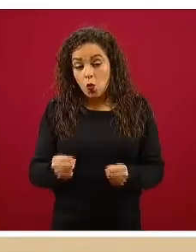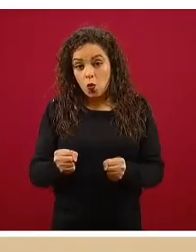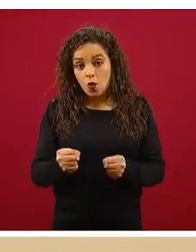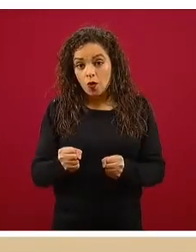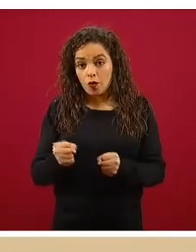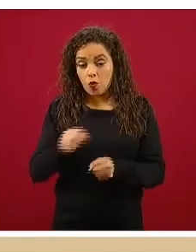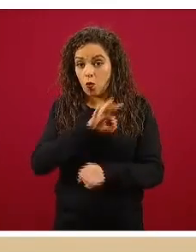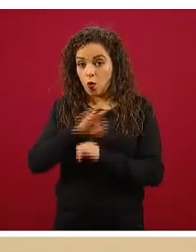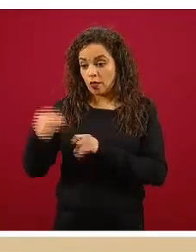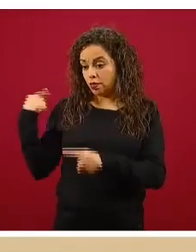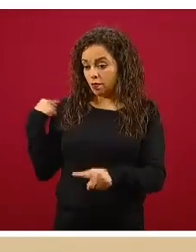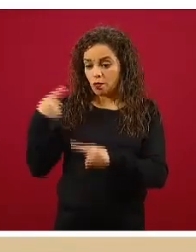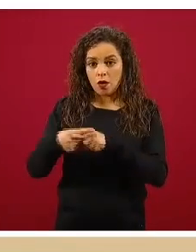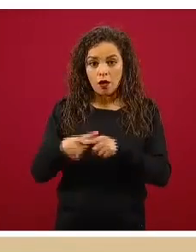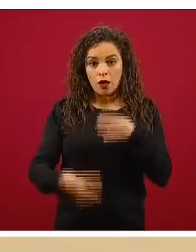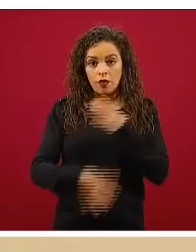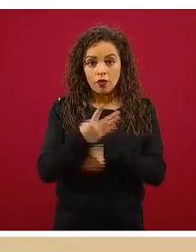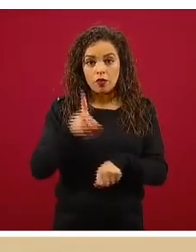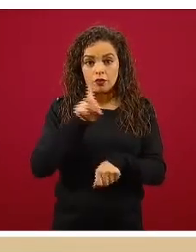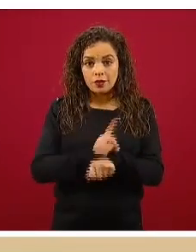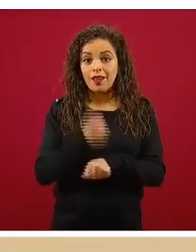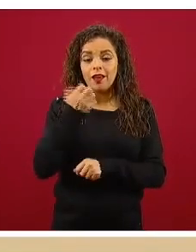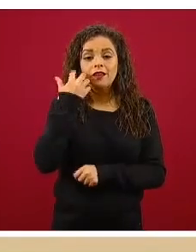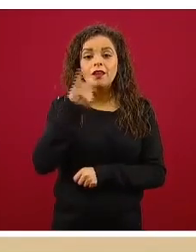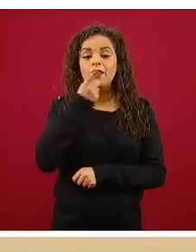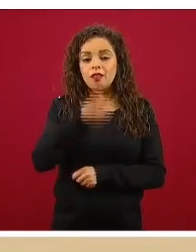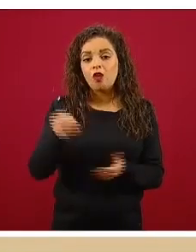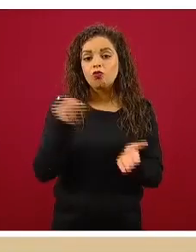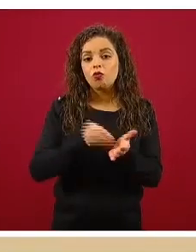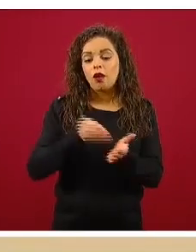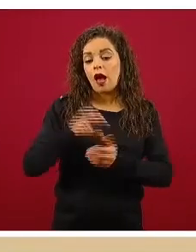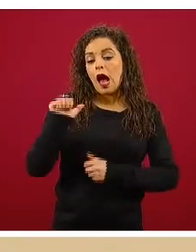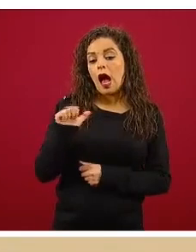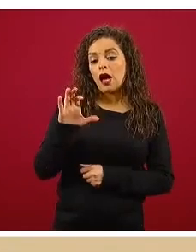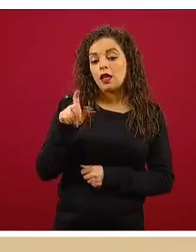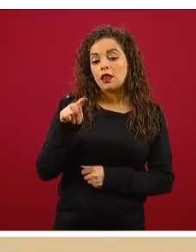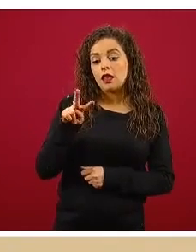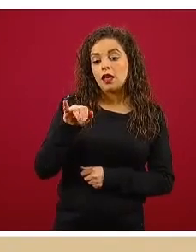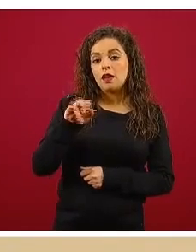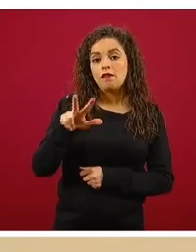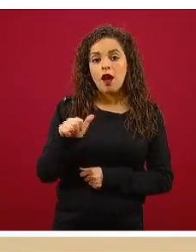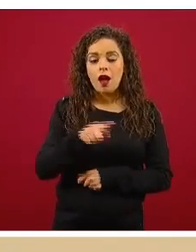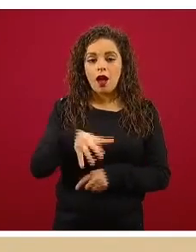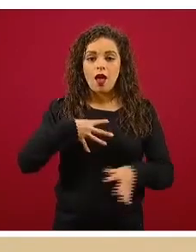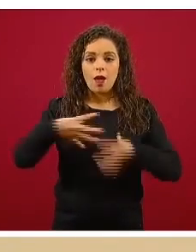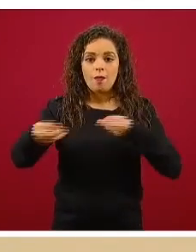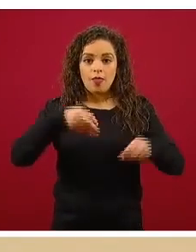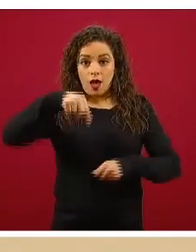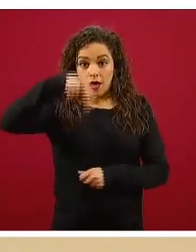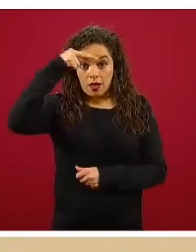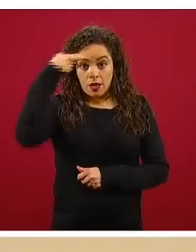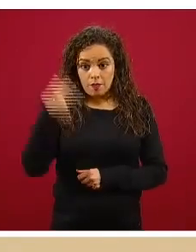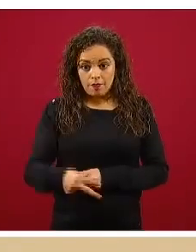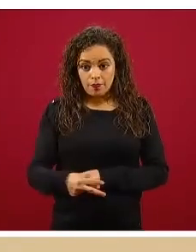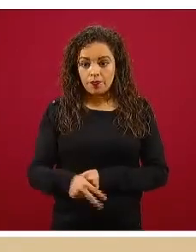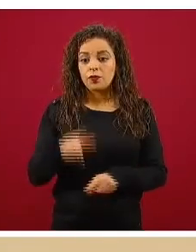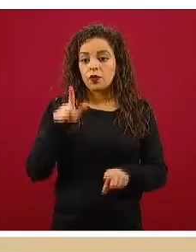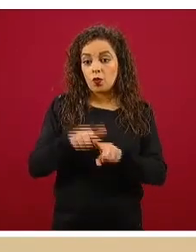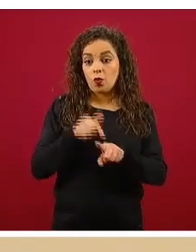14 días, por lo tanto la epidemia activa en México. Aquí vemos lógicamente que los colores son más claros que los que veíamos en el